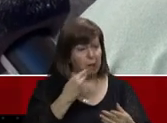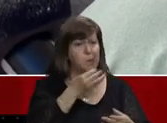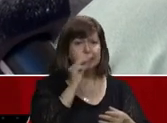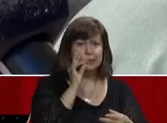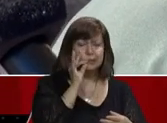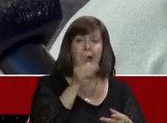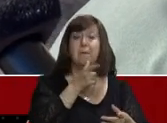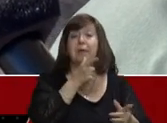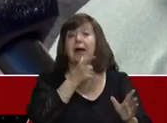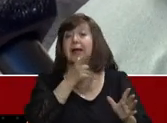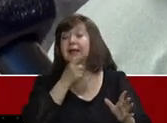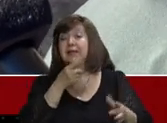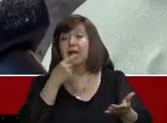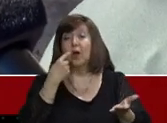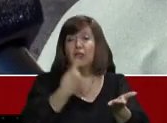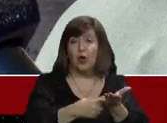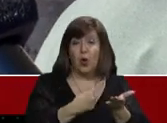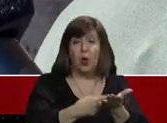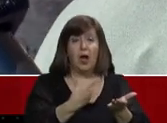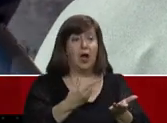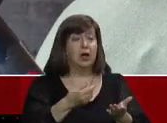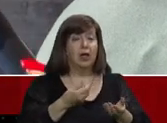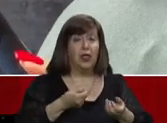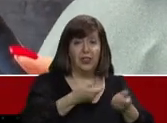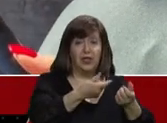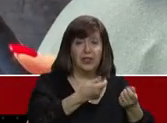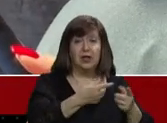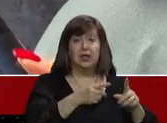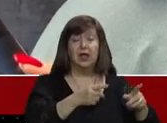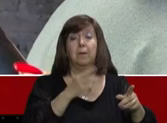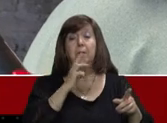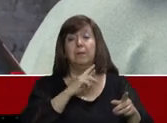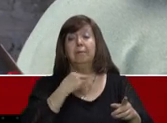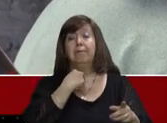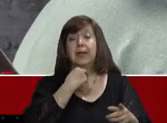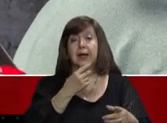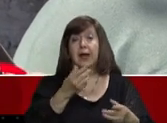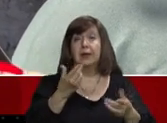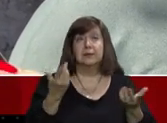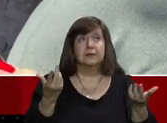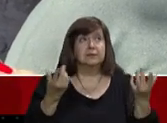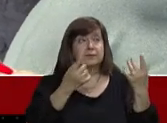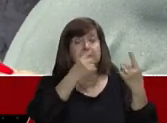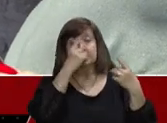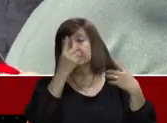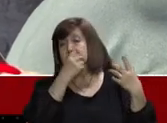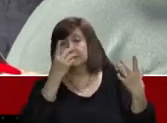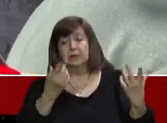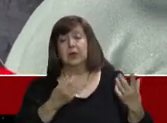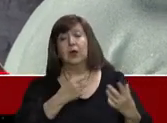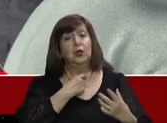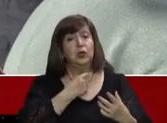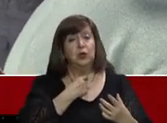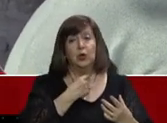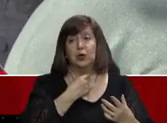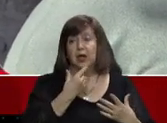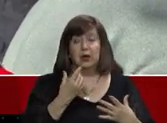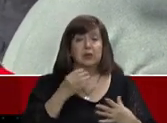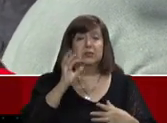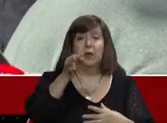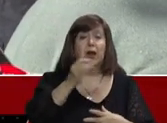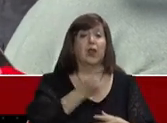que esté en el estado que está y yo en este momento lo que más quiero es que aparezca